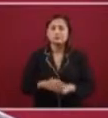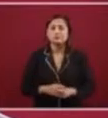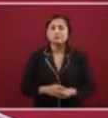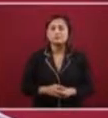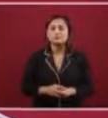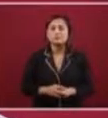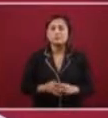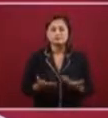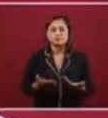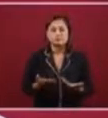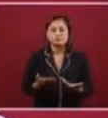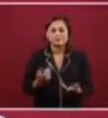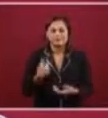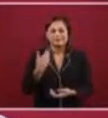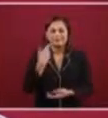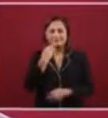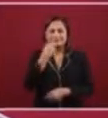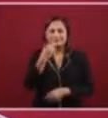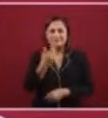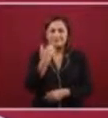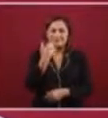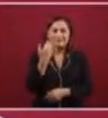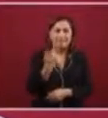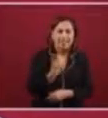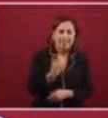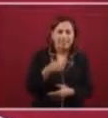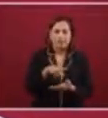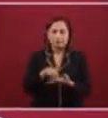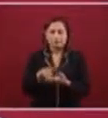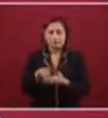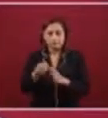no en un Estado de chueco o de cohecho,